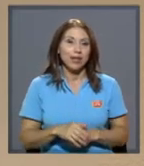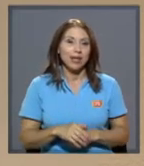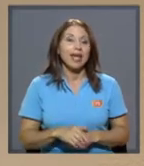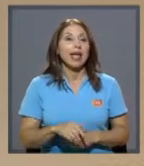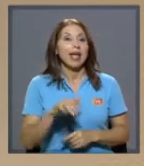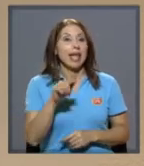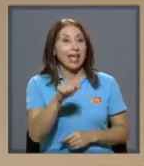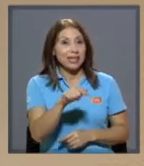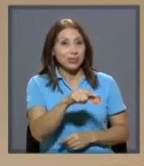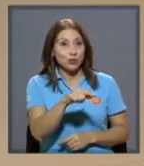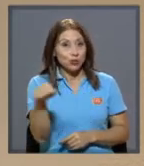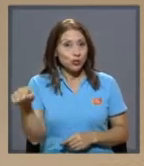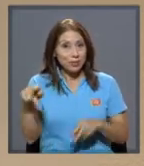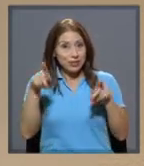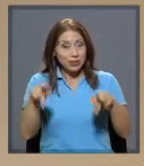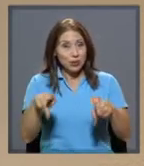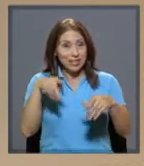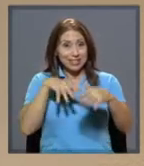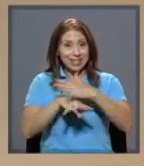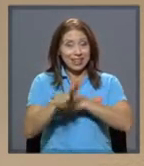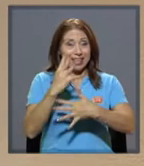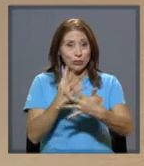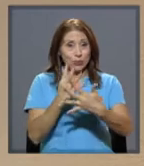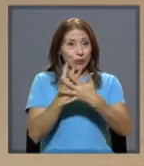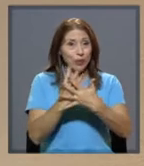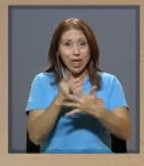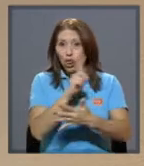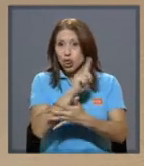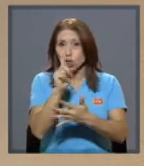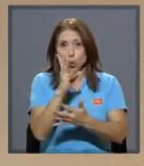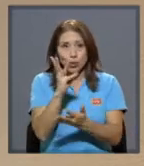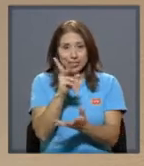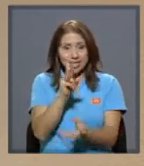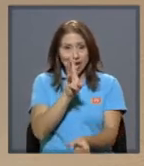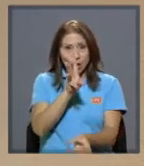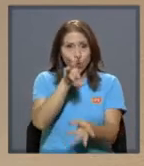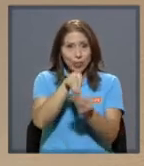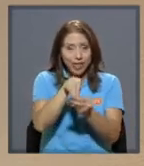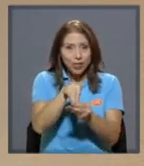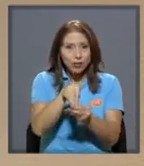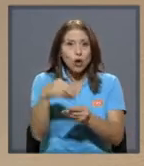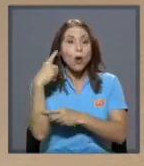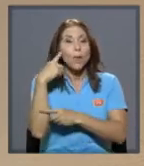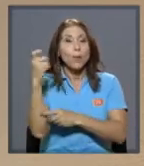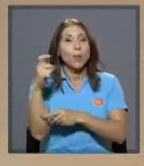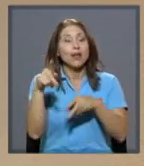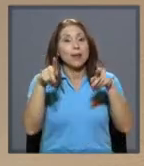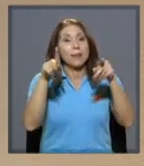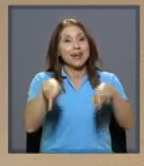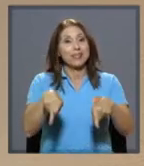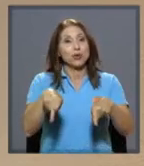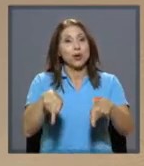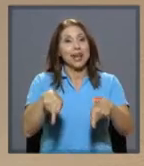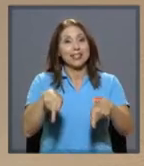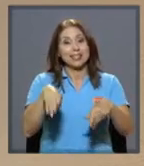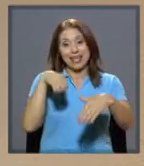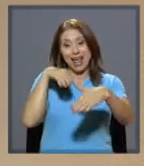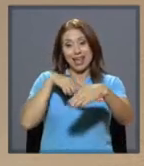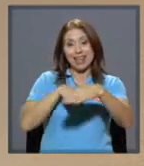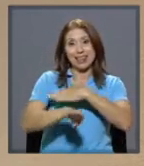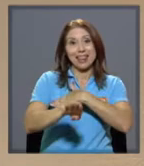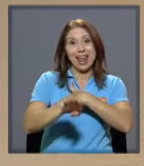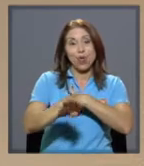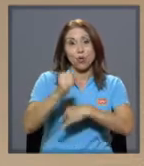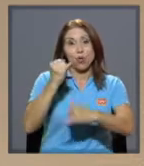eso sí no estarían, porque, digamos, para decirlo de alguna manera, los que han entrado en los últimos meses, eso sí